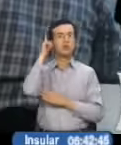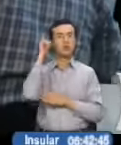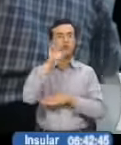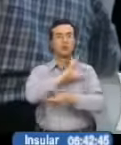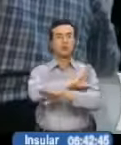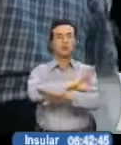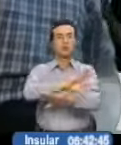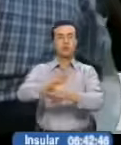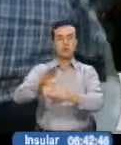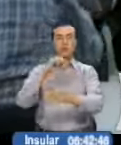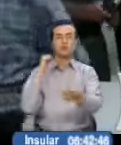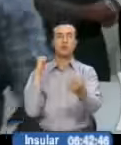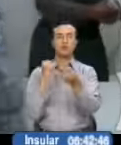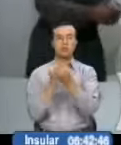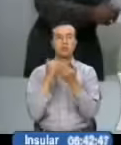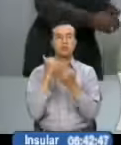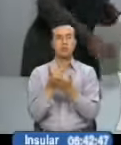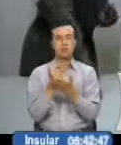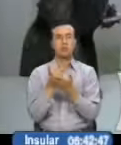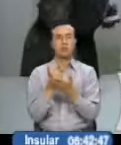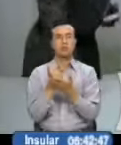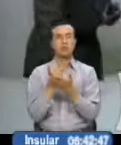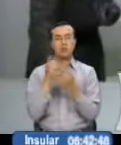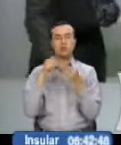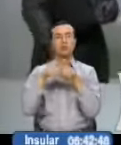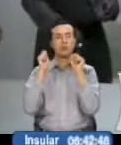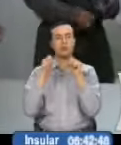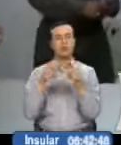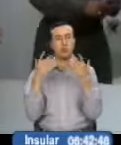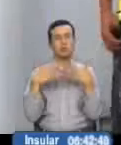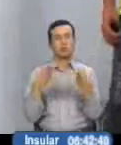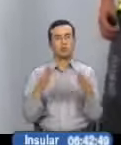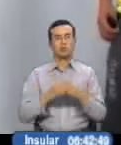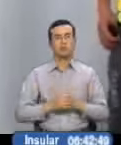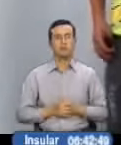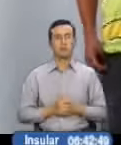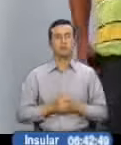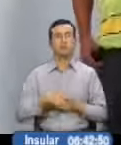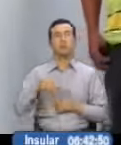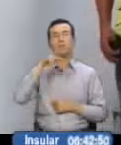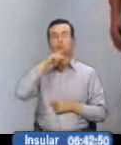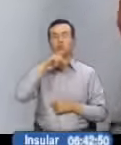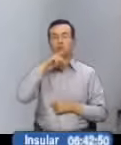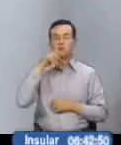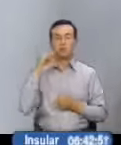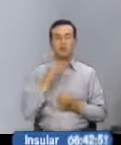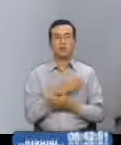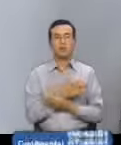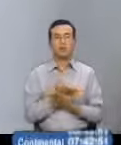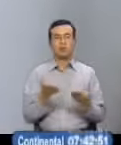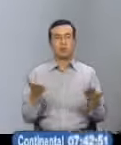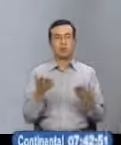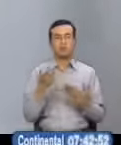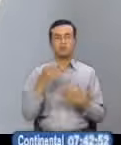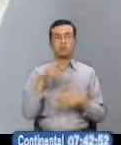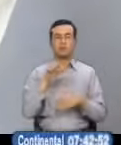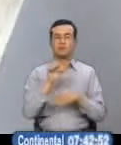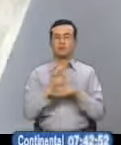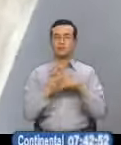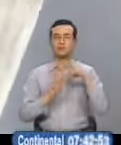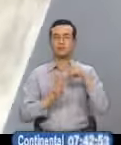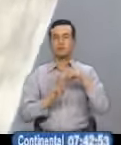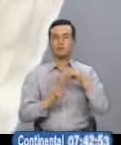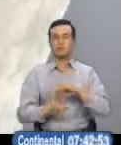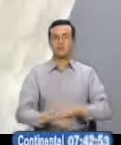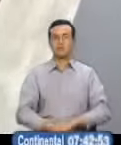campesino, apoyamos a este convenio que se ha firmado hoy día. Desde Puerto Viejo, con imágenes de Elías González, Kerly